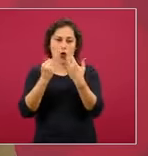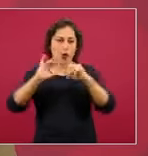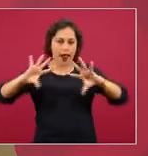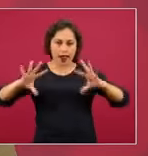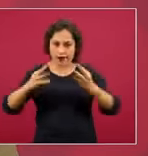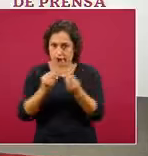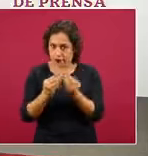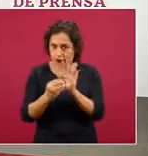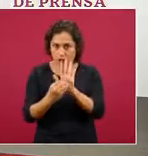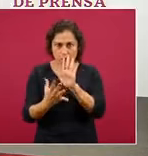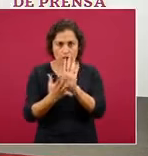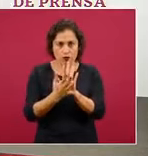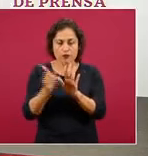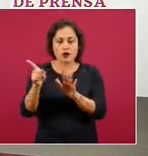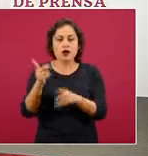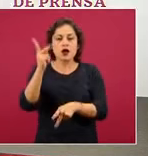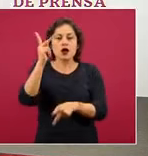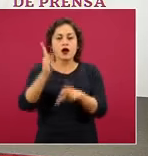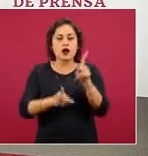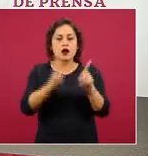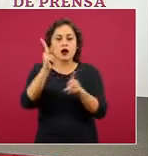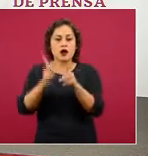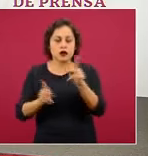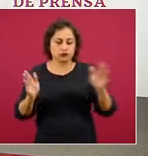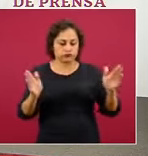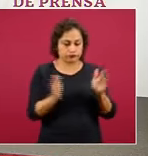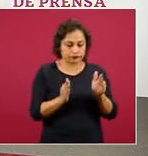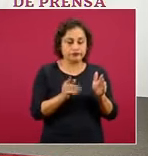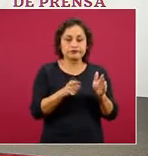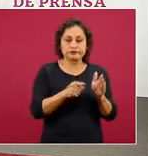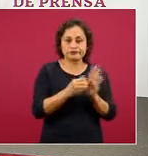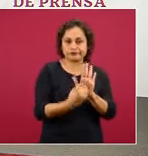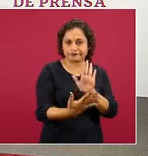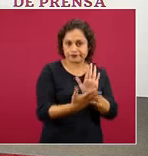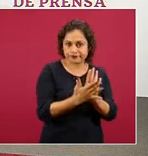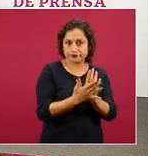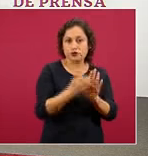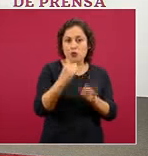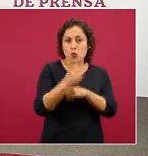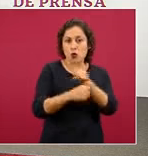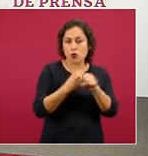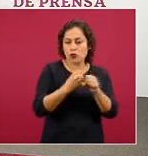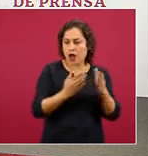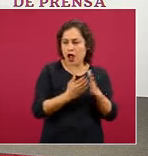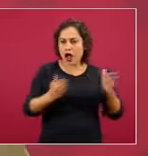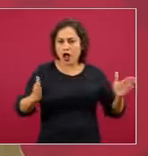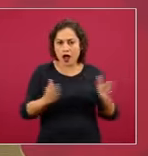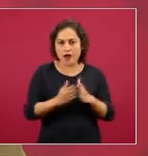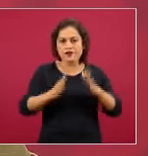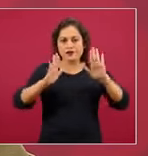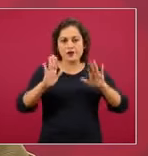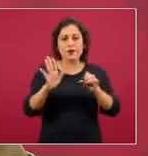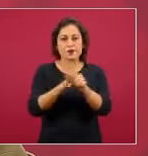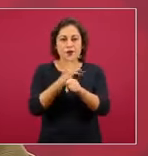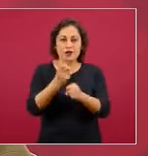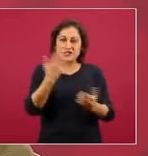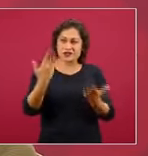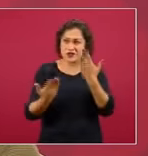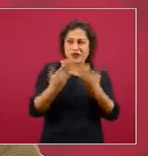que terminó el exceso durante un periodo, gente que reporta todo el año, entonces por eso van a haber una gran